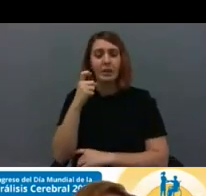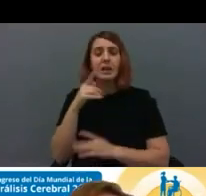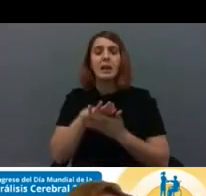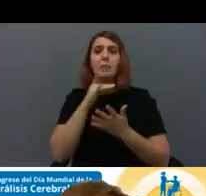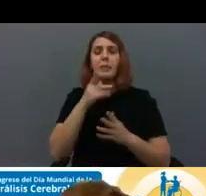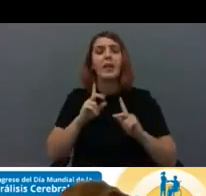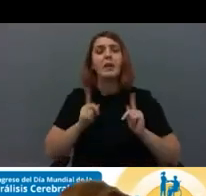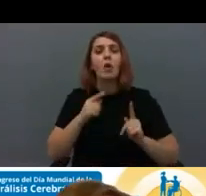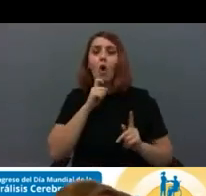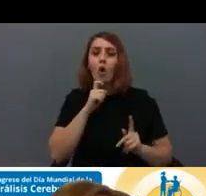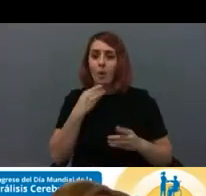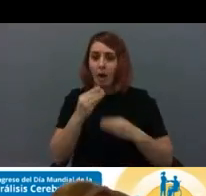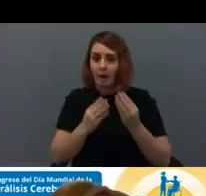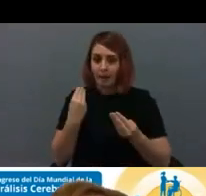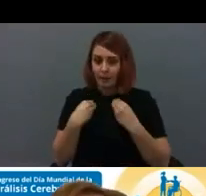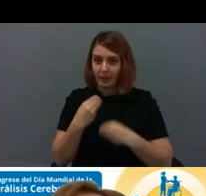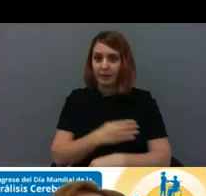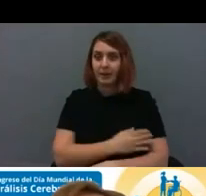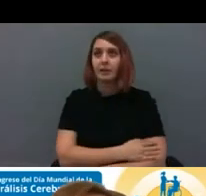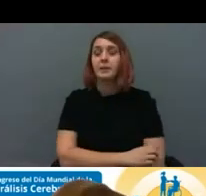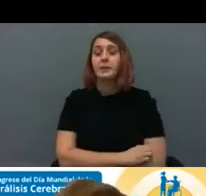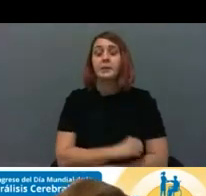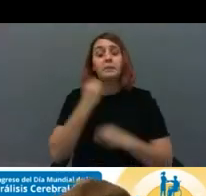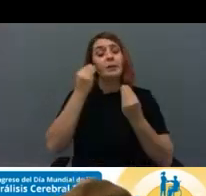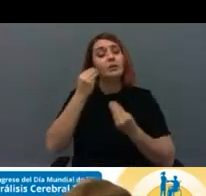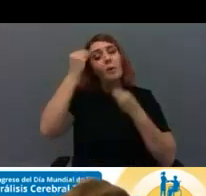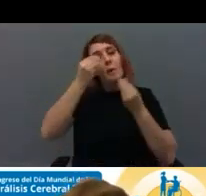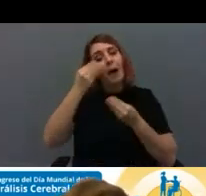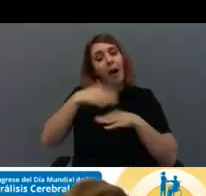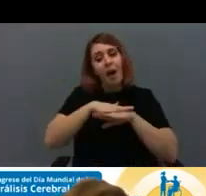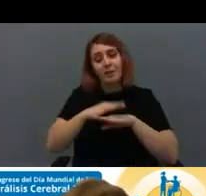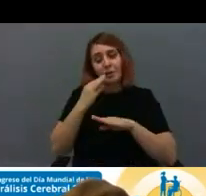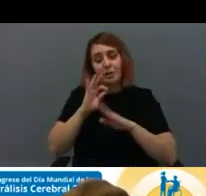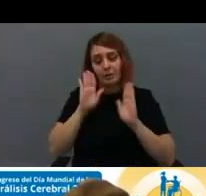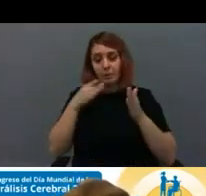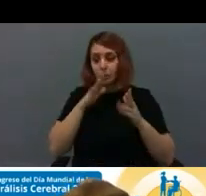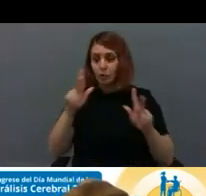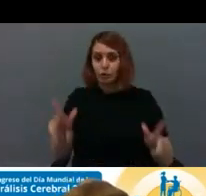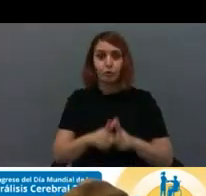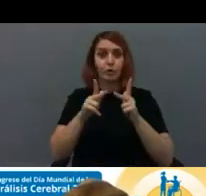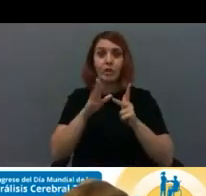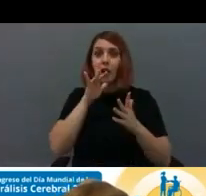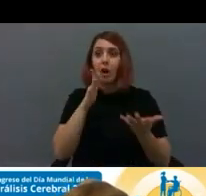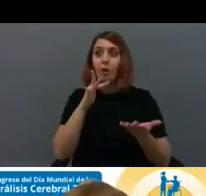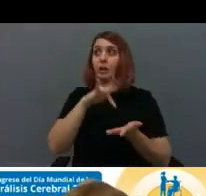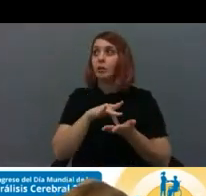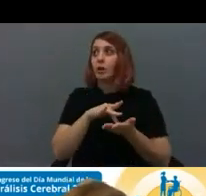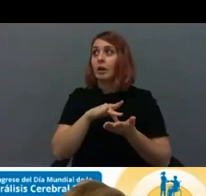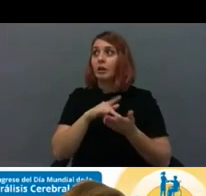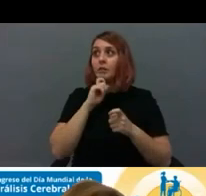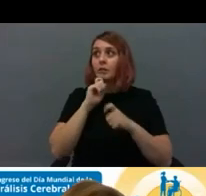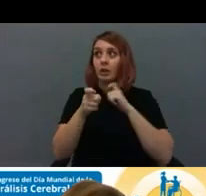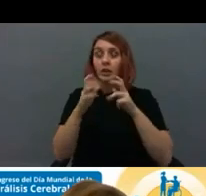tratos o abusos. Creo que eso es clave también considerarlo, teniendo en cuenta que vivimos una sociedad en la que hay una violencia estructural y que